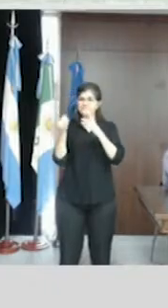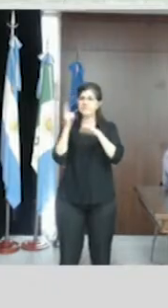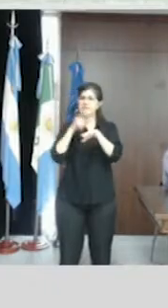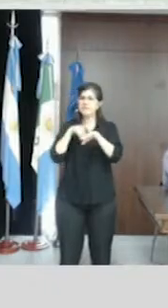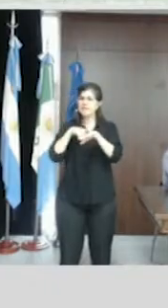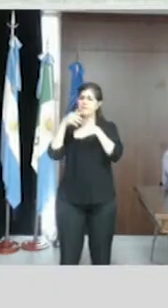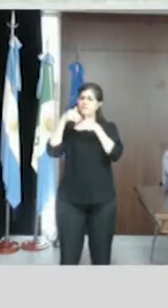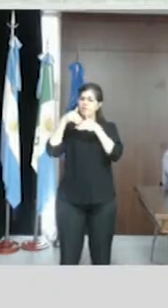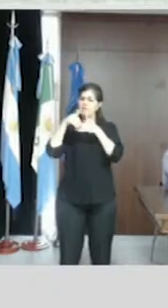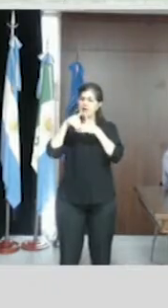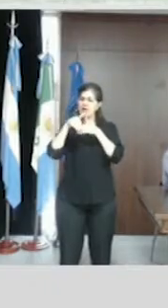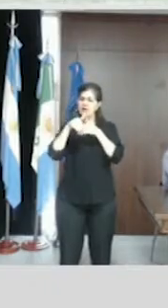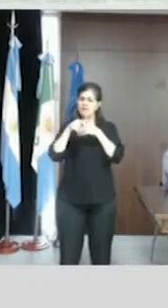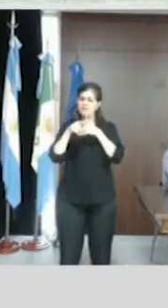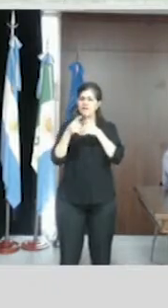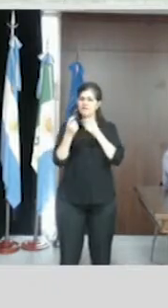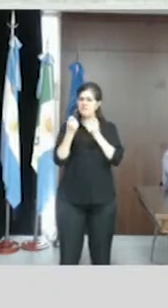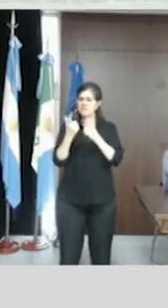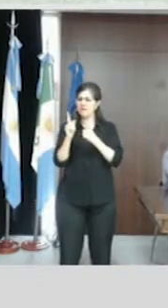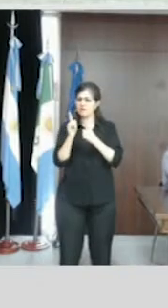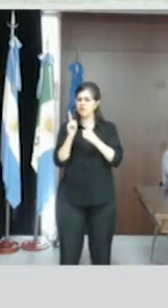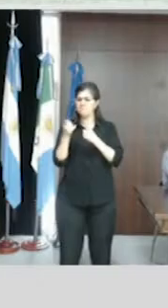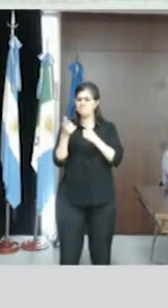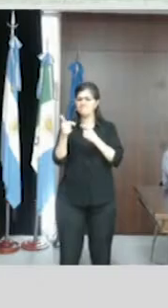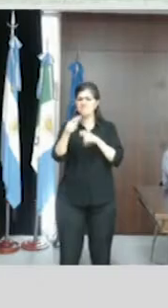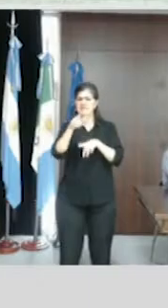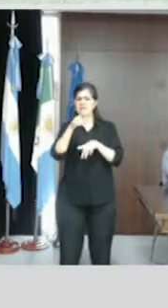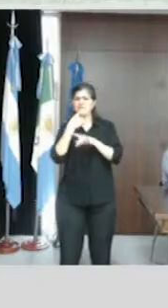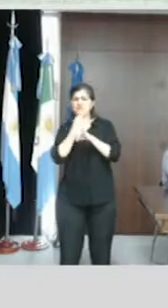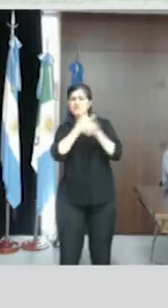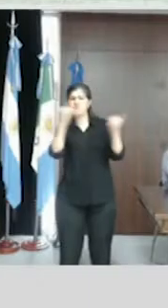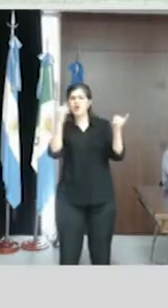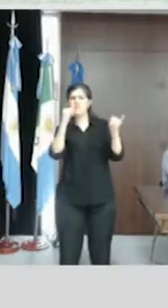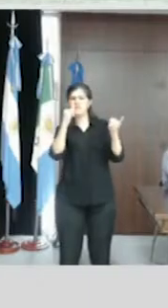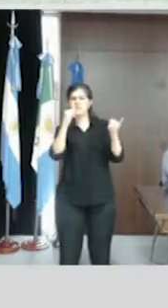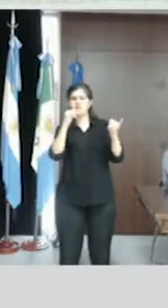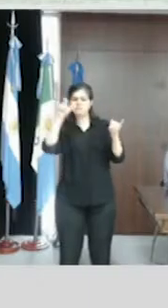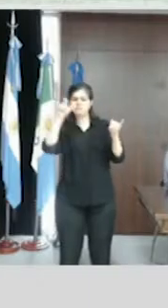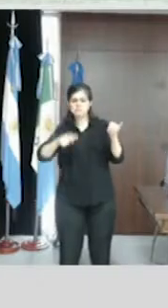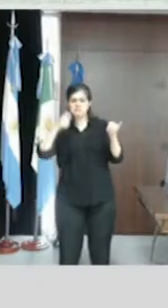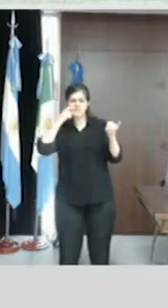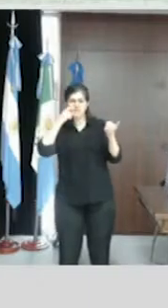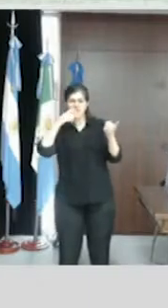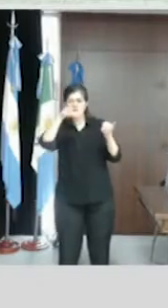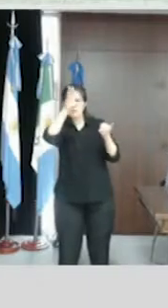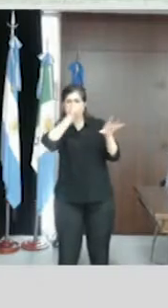tiempo entre captar la información, procesarla, repensar cómo